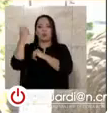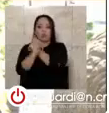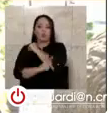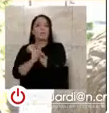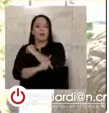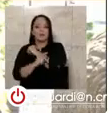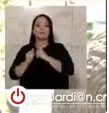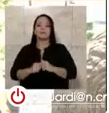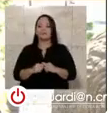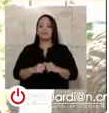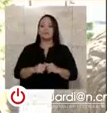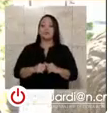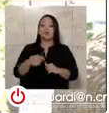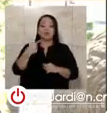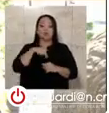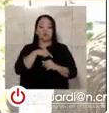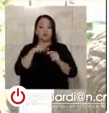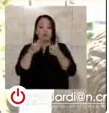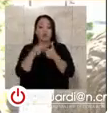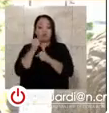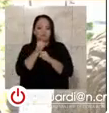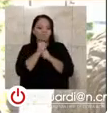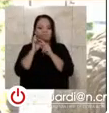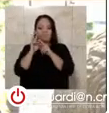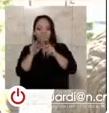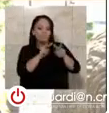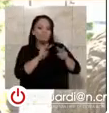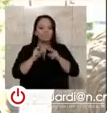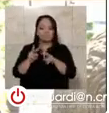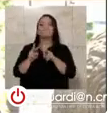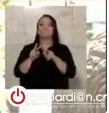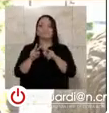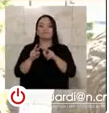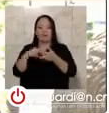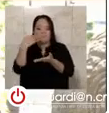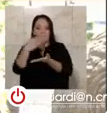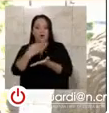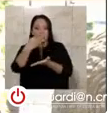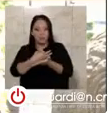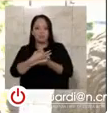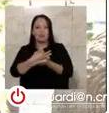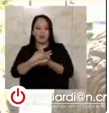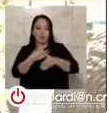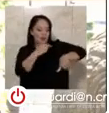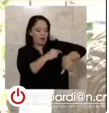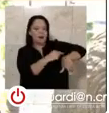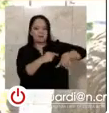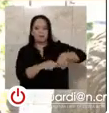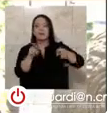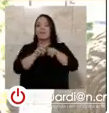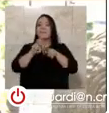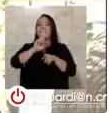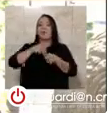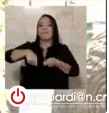Rica. En estas operaciones también de reforzamiento de nuestro escenario fronterizo se detuvo en Upala